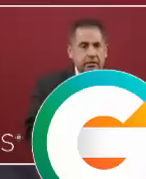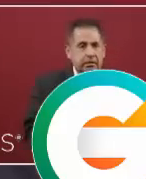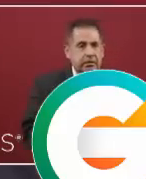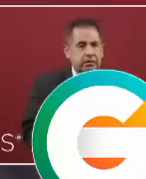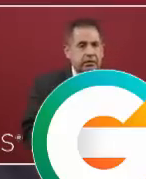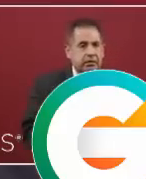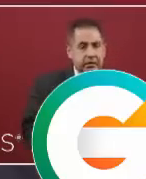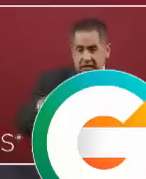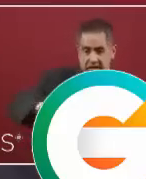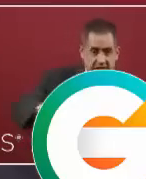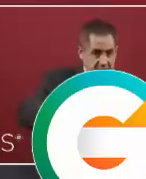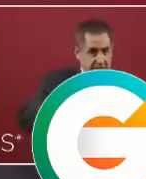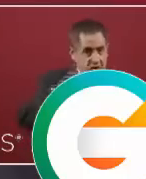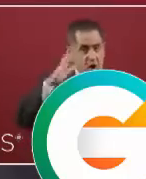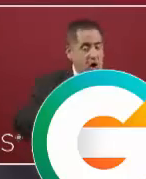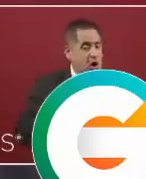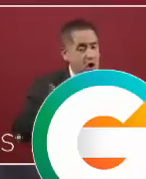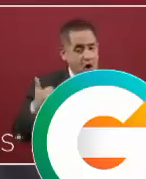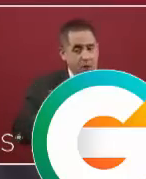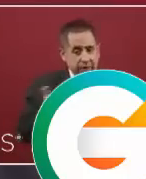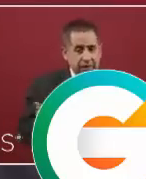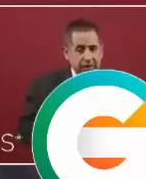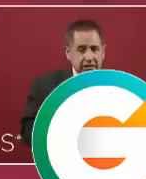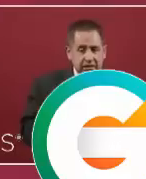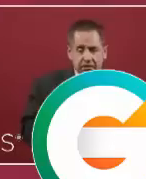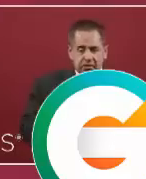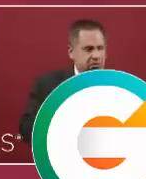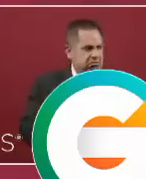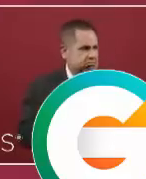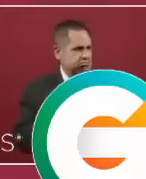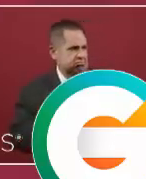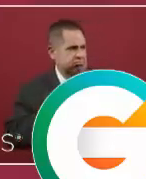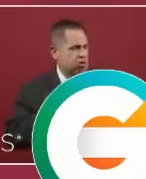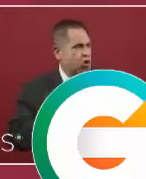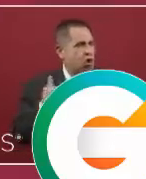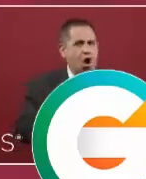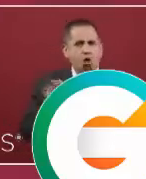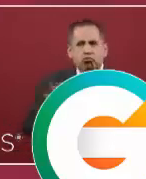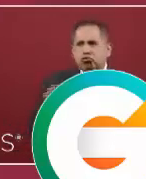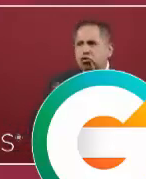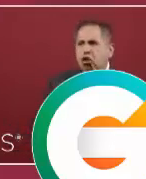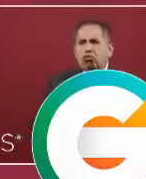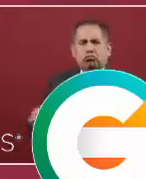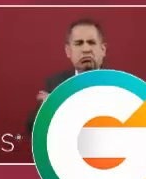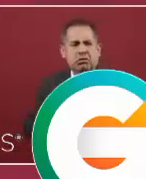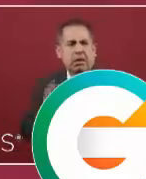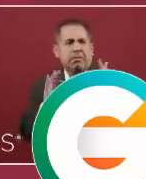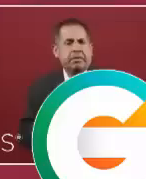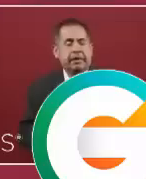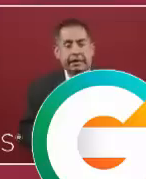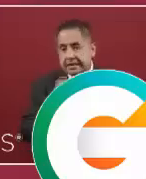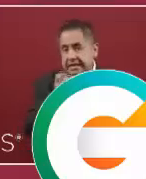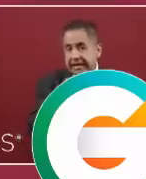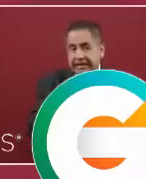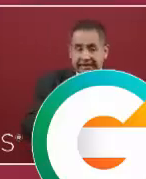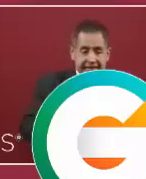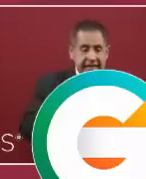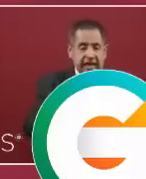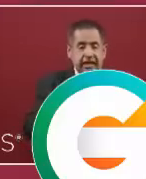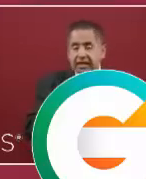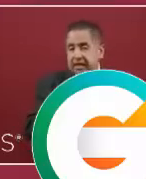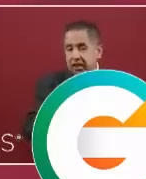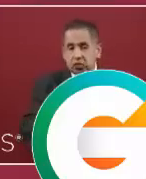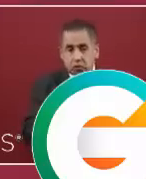conformado por jóvenes sin opciones, sin alternativas. Queremos garantizar el derecho al estudio, el derecho al